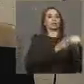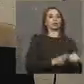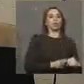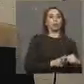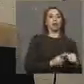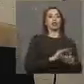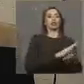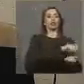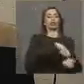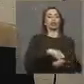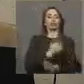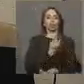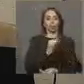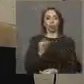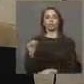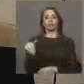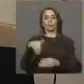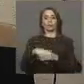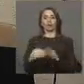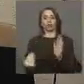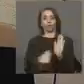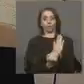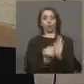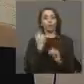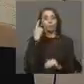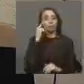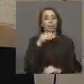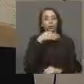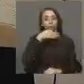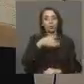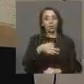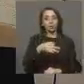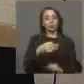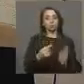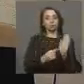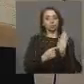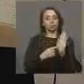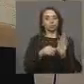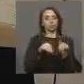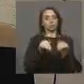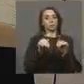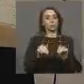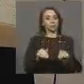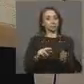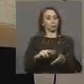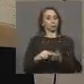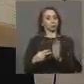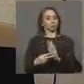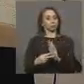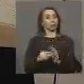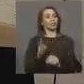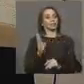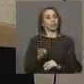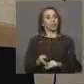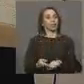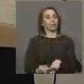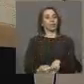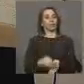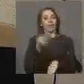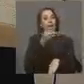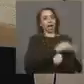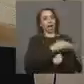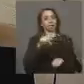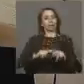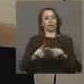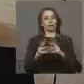consecuencia vamos a votar a favor. Quiero decir, sin embargo, que este mismo problema debiéramos haberlo resuelto aquí